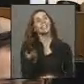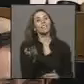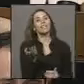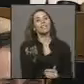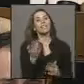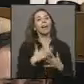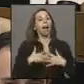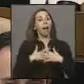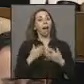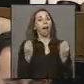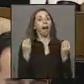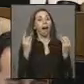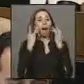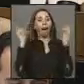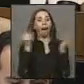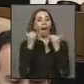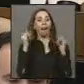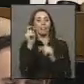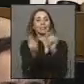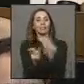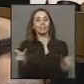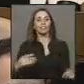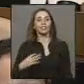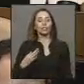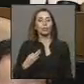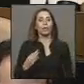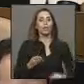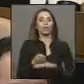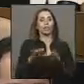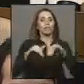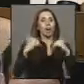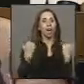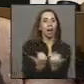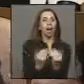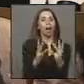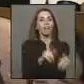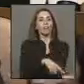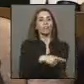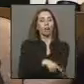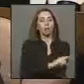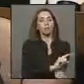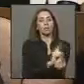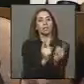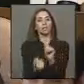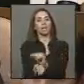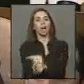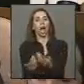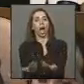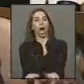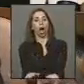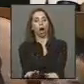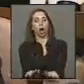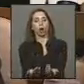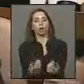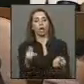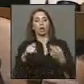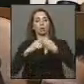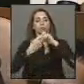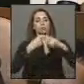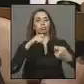de regocijo de la ciudadanía, del público, de las familias, ya ha pasado a ser un lugar de